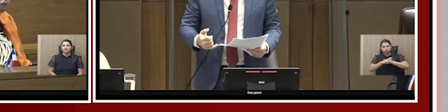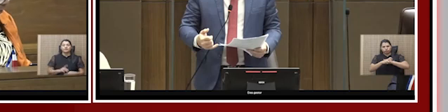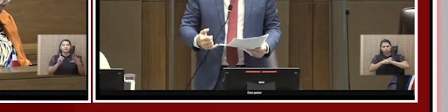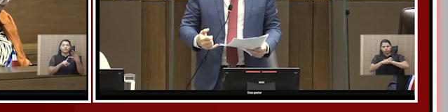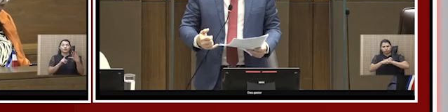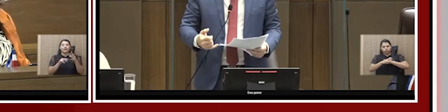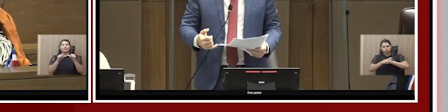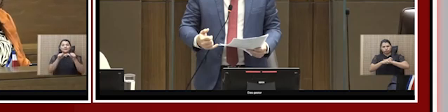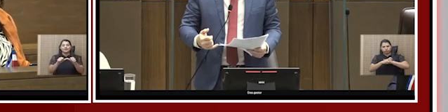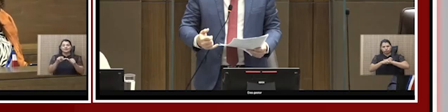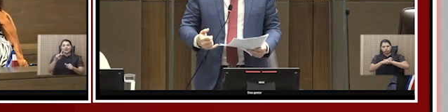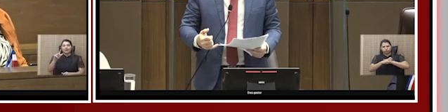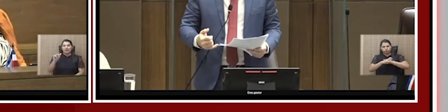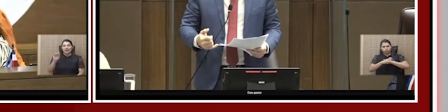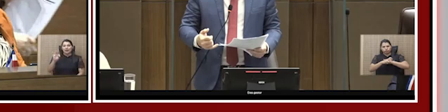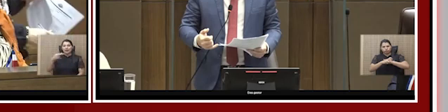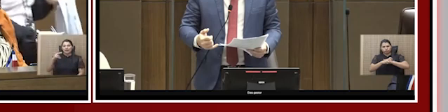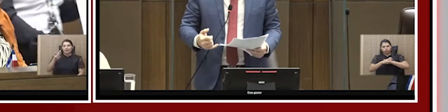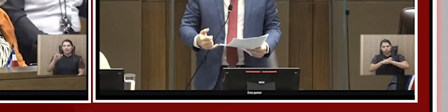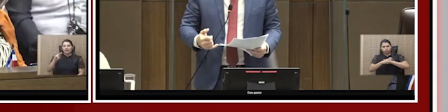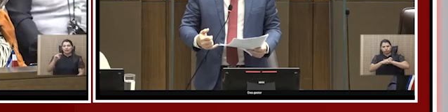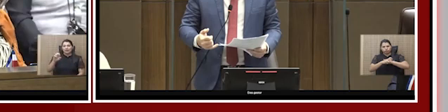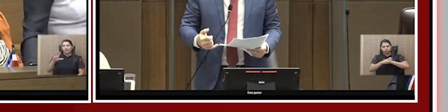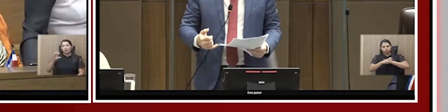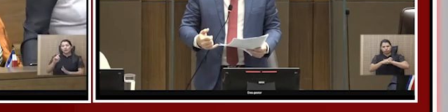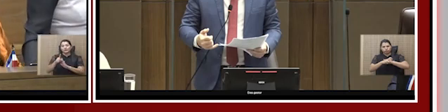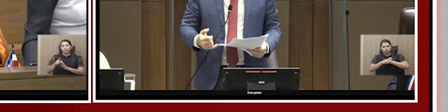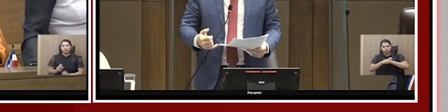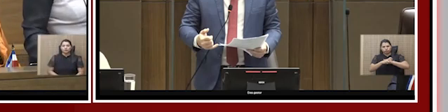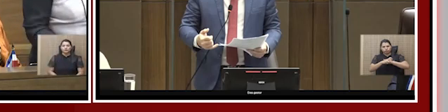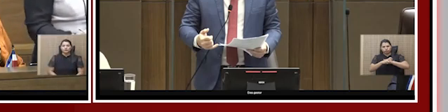Continúa doña Catherine por 50 segundos.